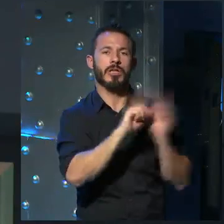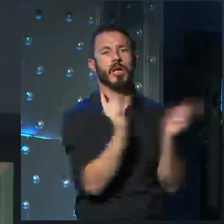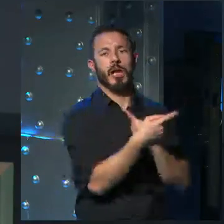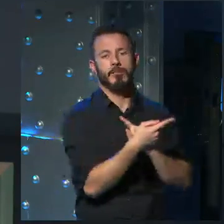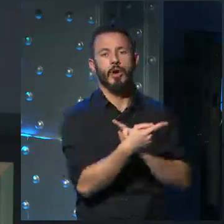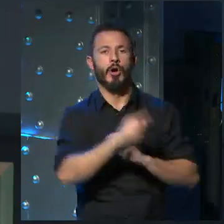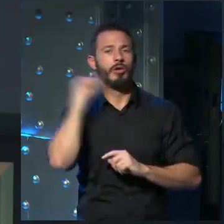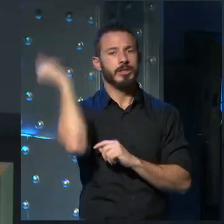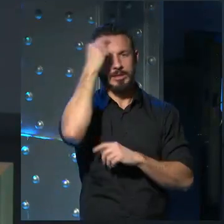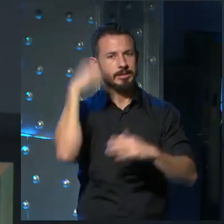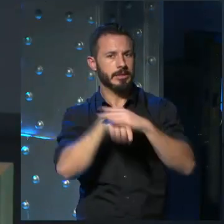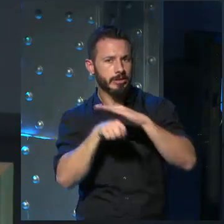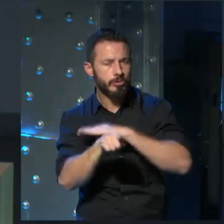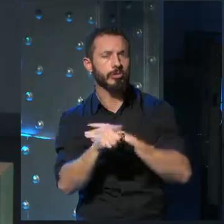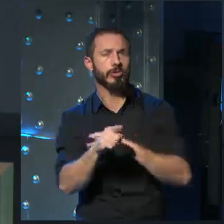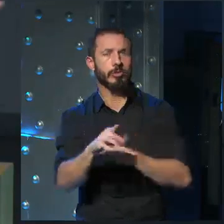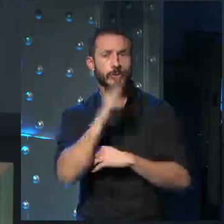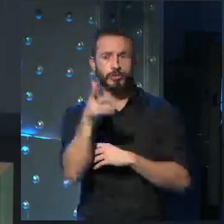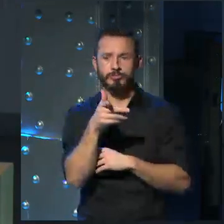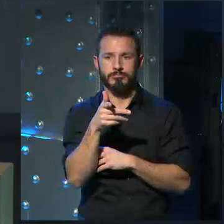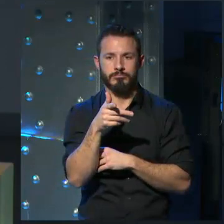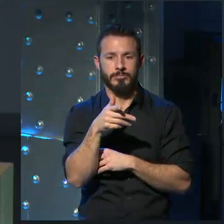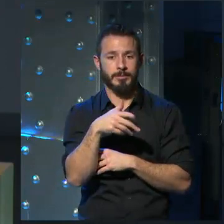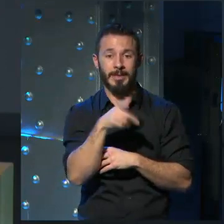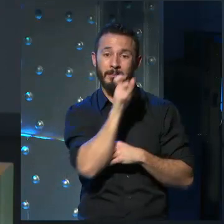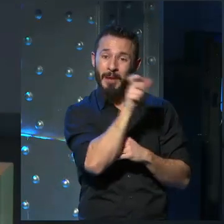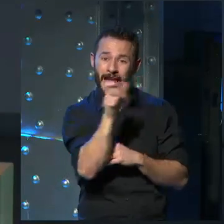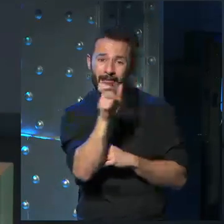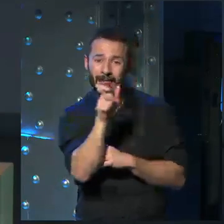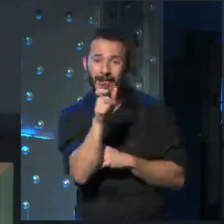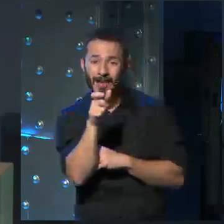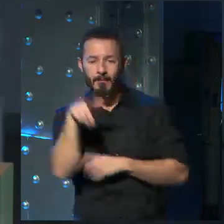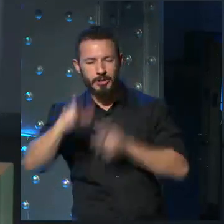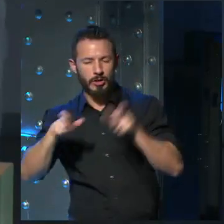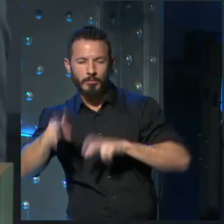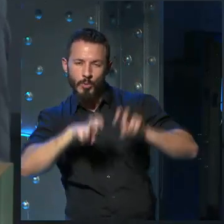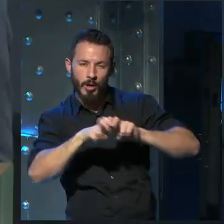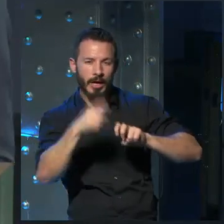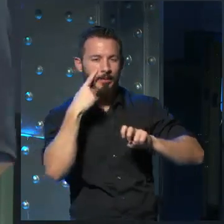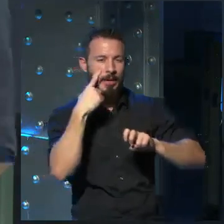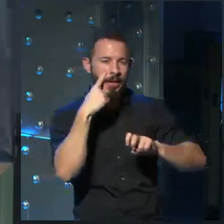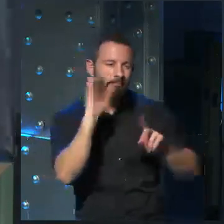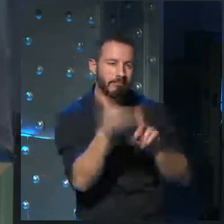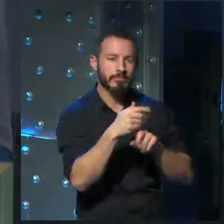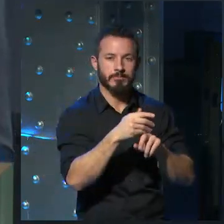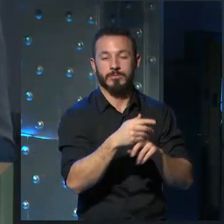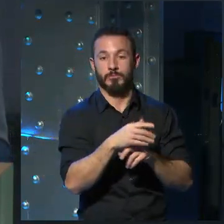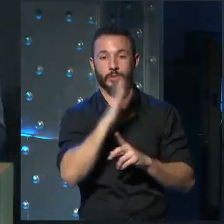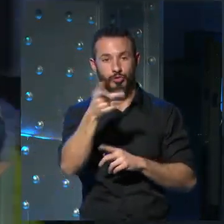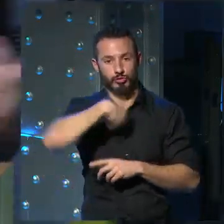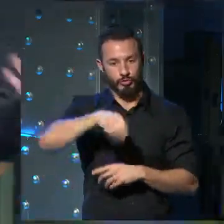del talento, porque al mismo tiempo son términos lo que busca la gente. Eso es cómo reaccionamos nosotros como